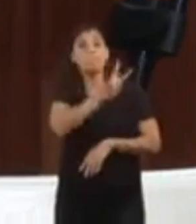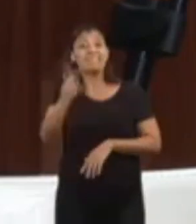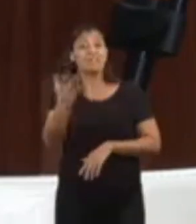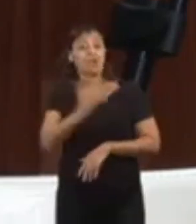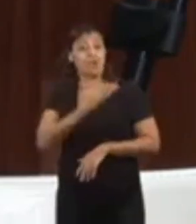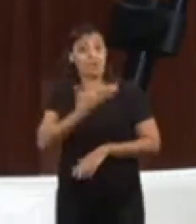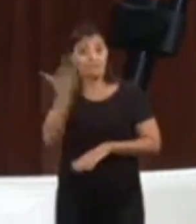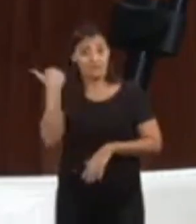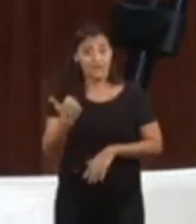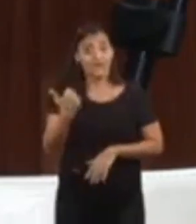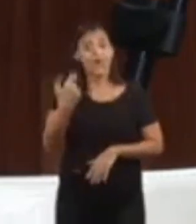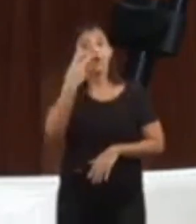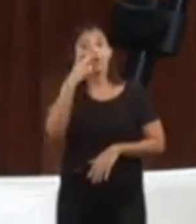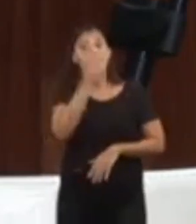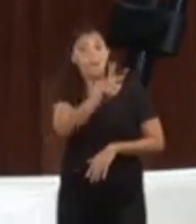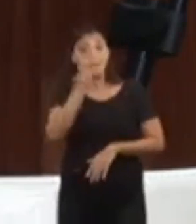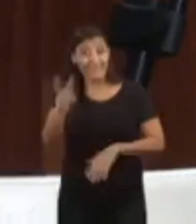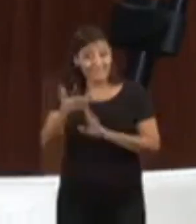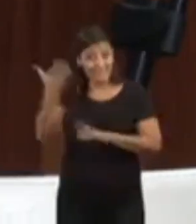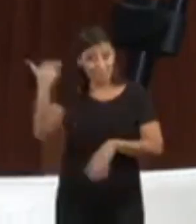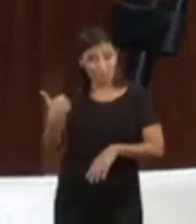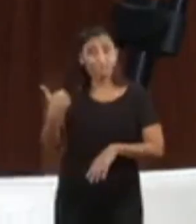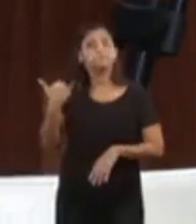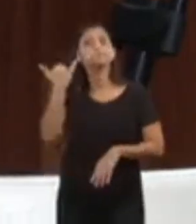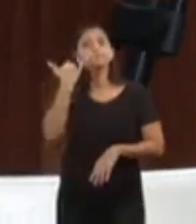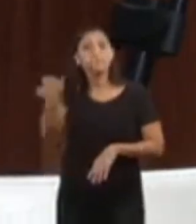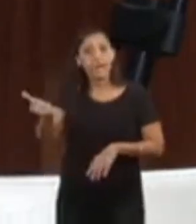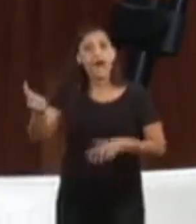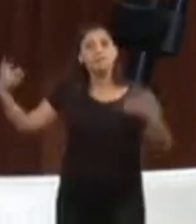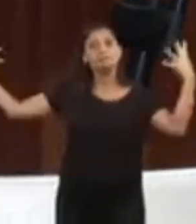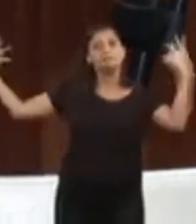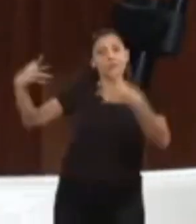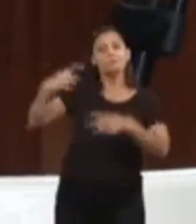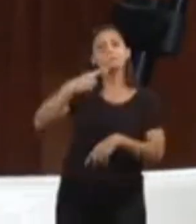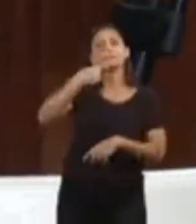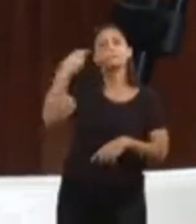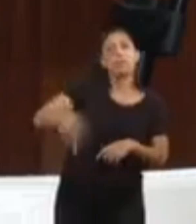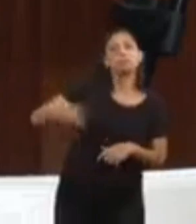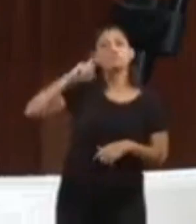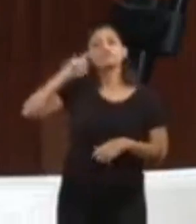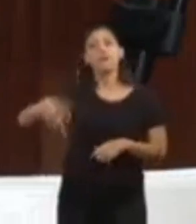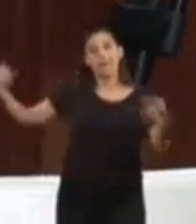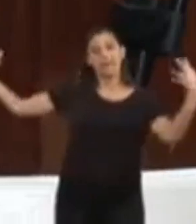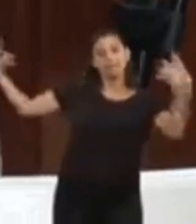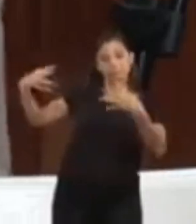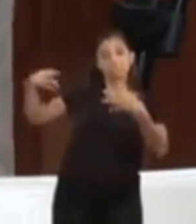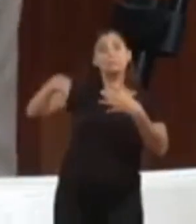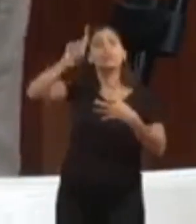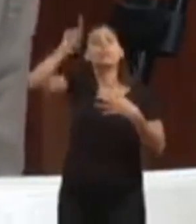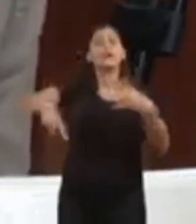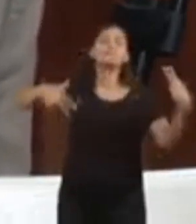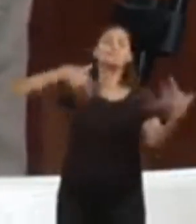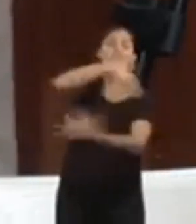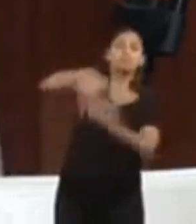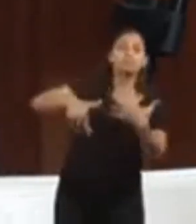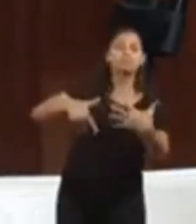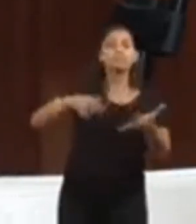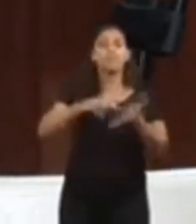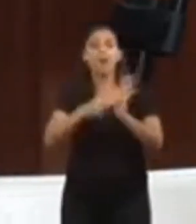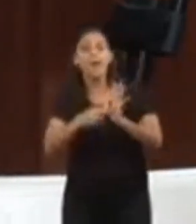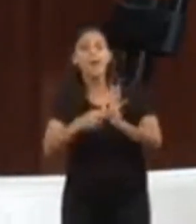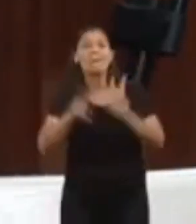del 2022 aparece la Guerra de Ucrania y hubo una crisis energética global que ya se